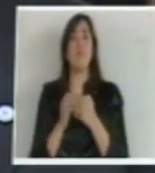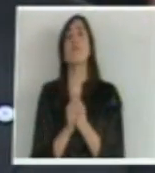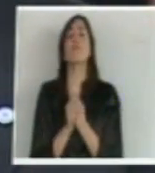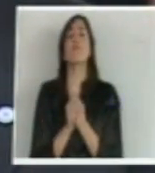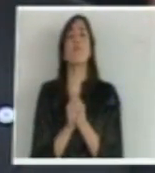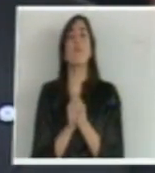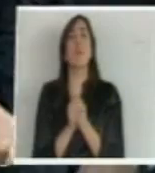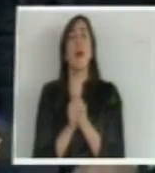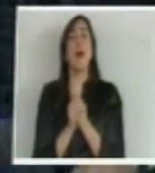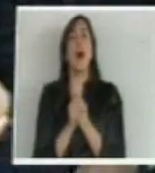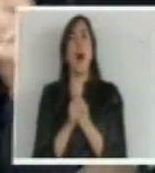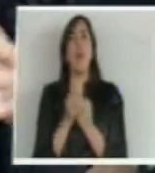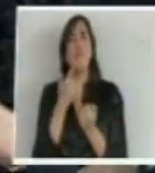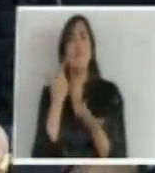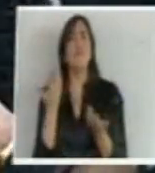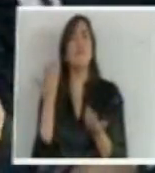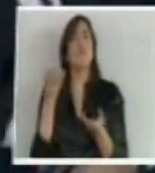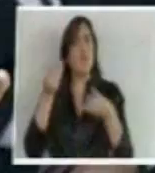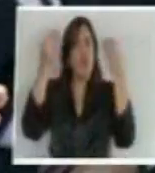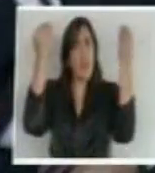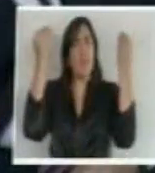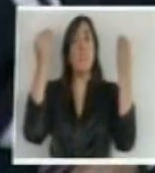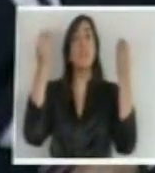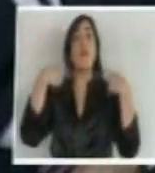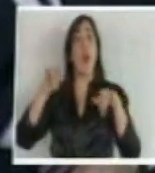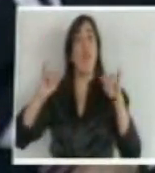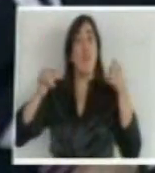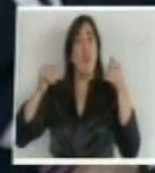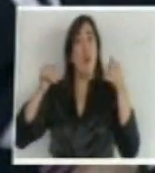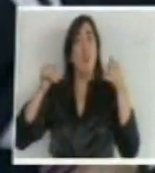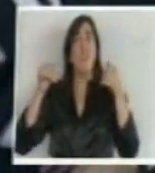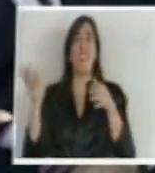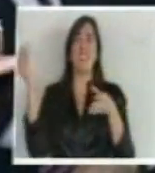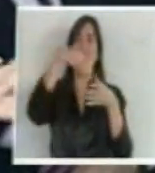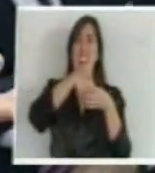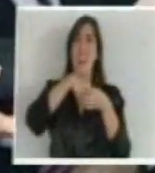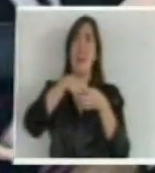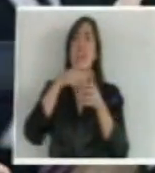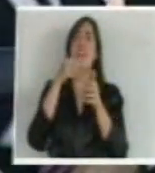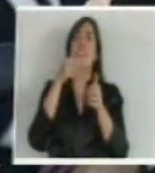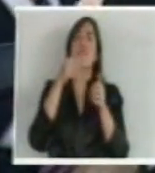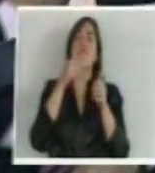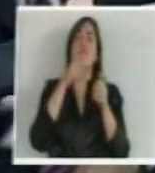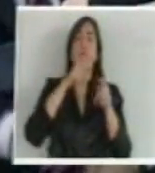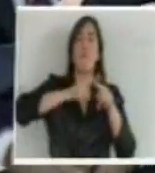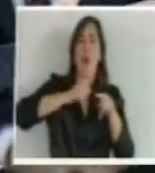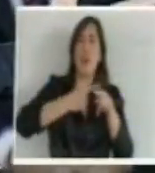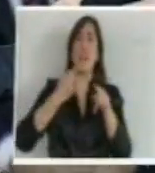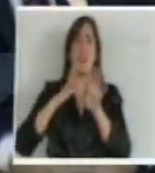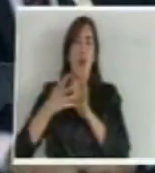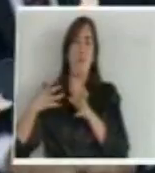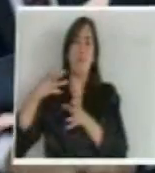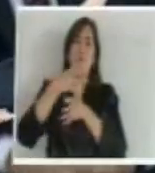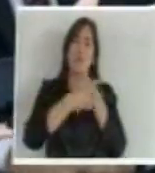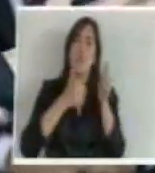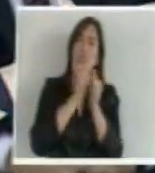se advierte que muchas veces la juventud, cuando participa en esos procesos históricos, nuestros jóvenes